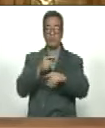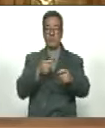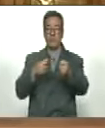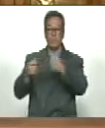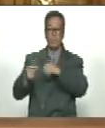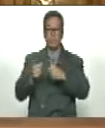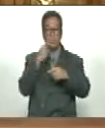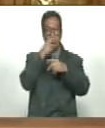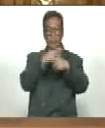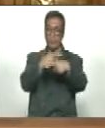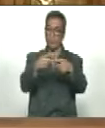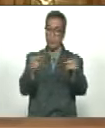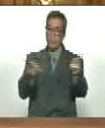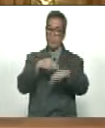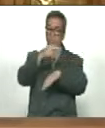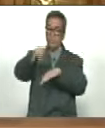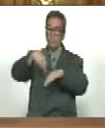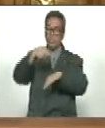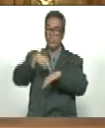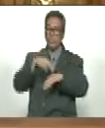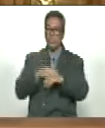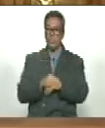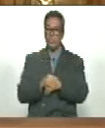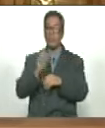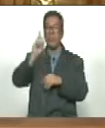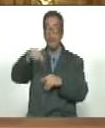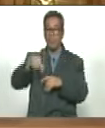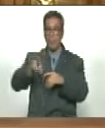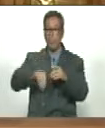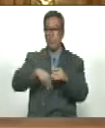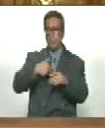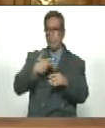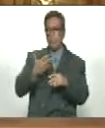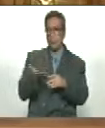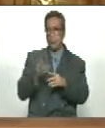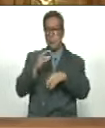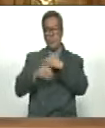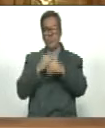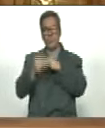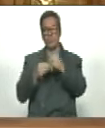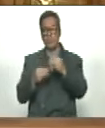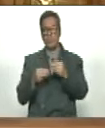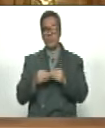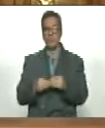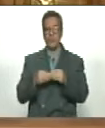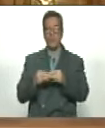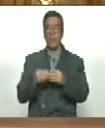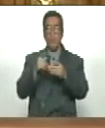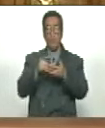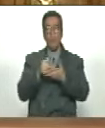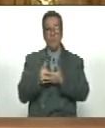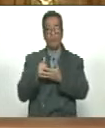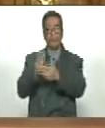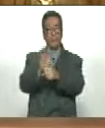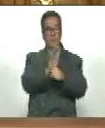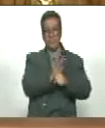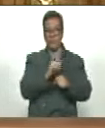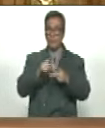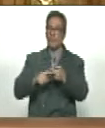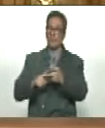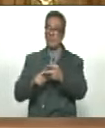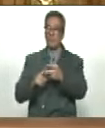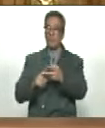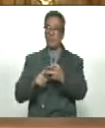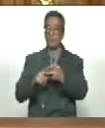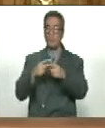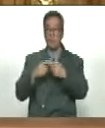administración pública nacional. También se podrá realizar gestiones para la conservación